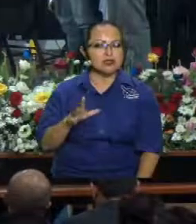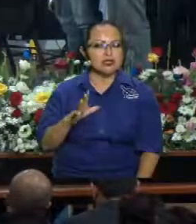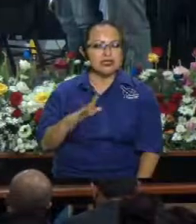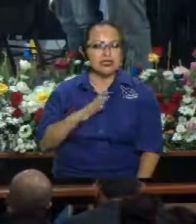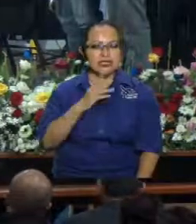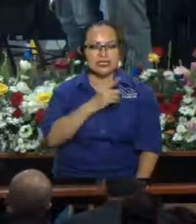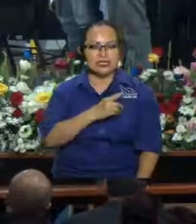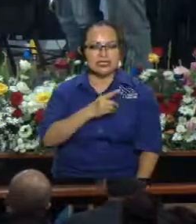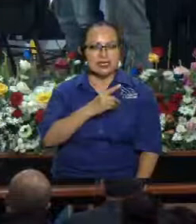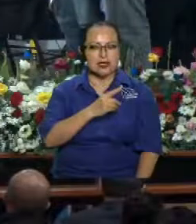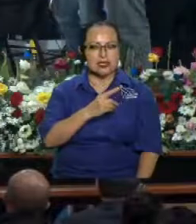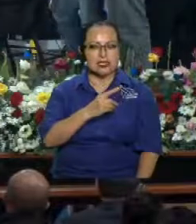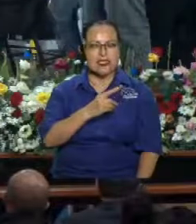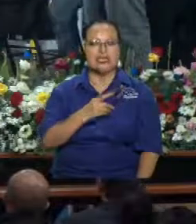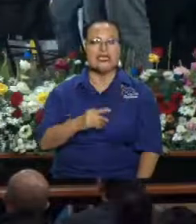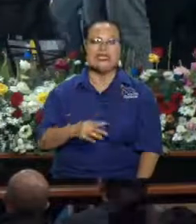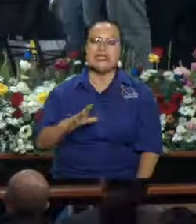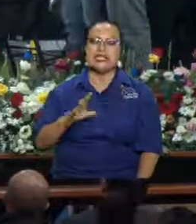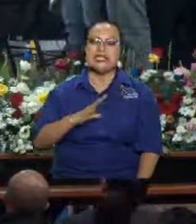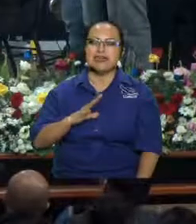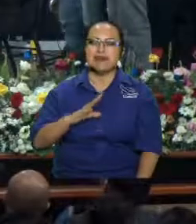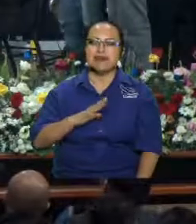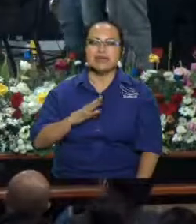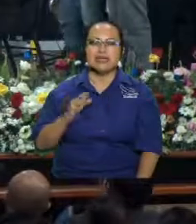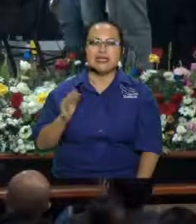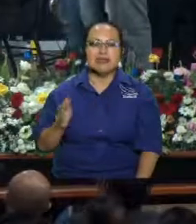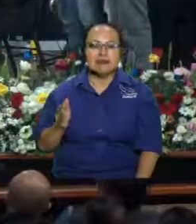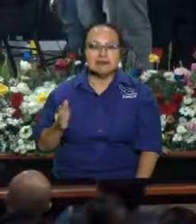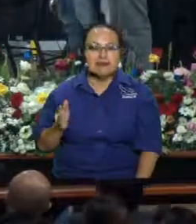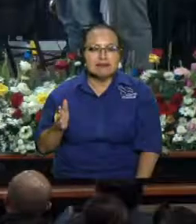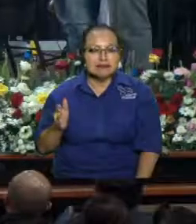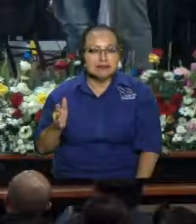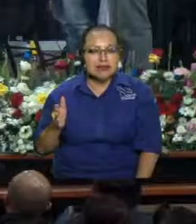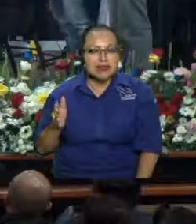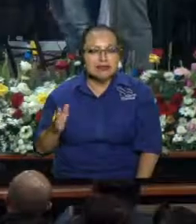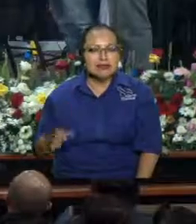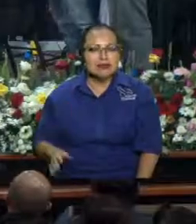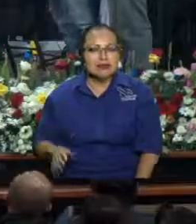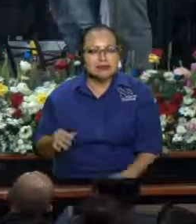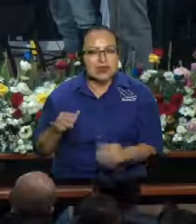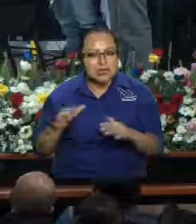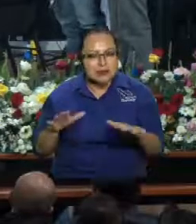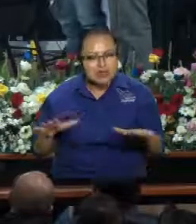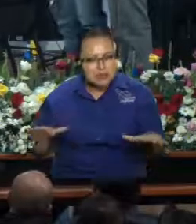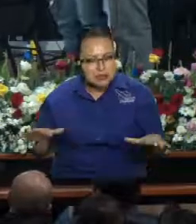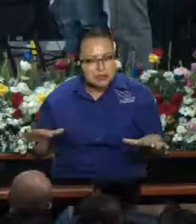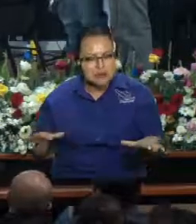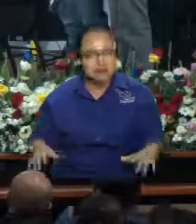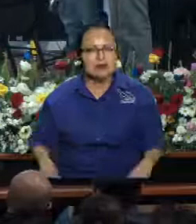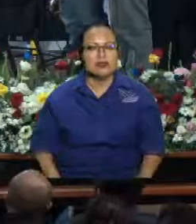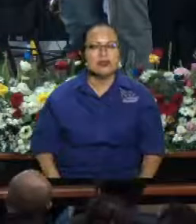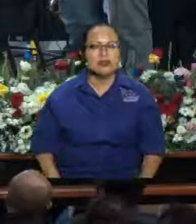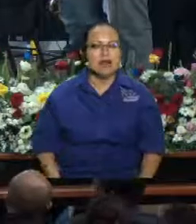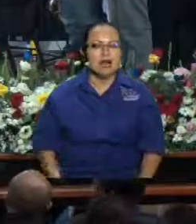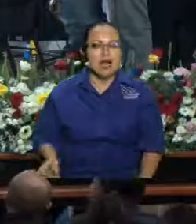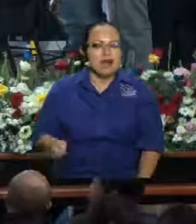Si lo que tienes es el deseo de tener una mascota, ¿será eso una necesidad o un deseo? ¿Será una prioridad?